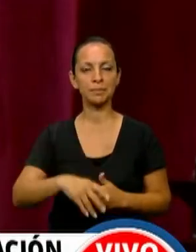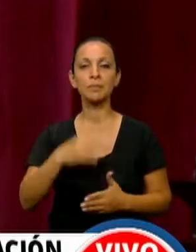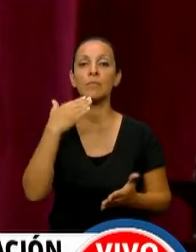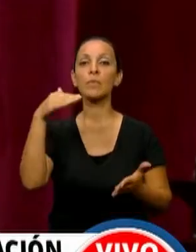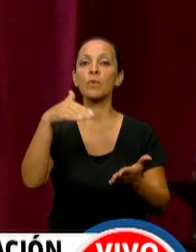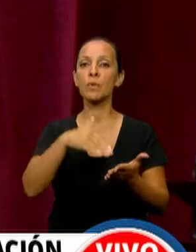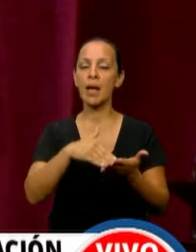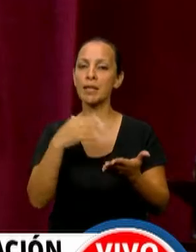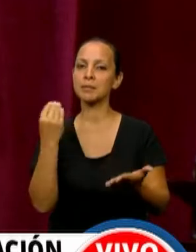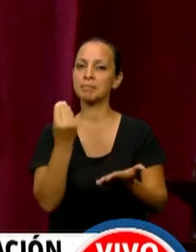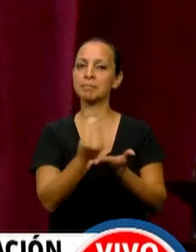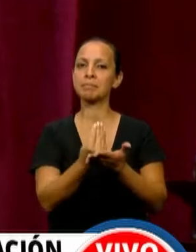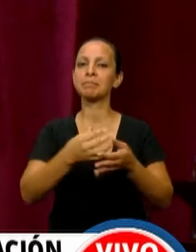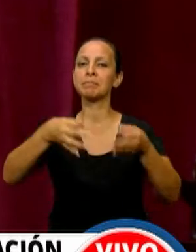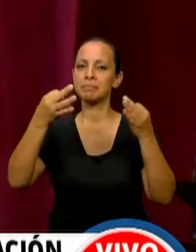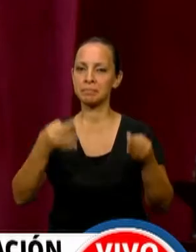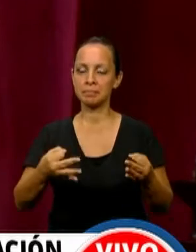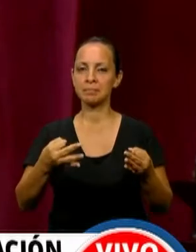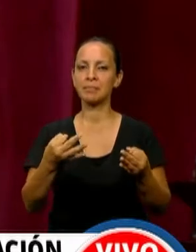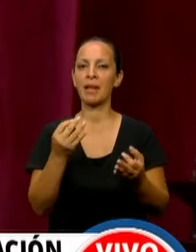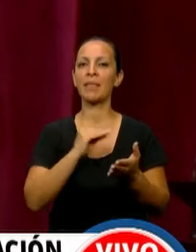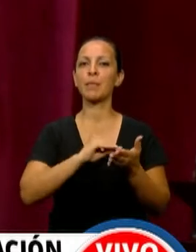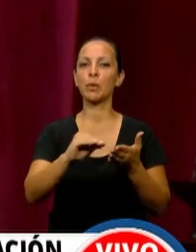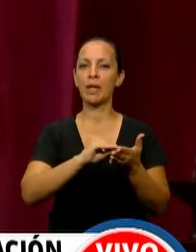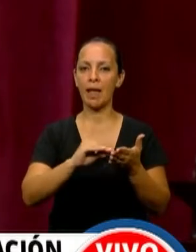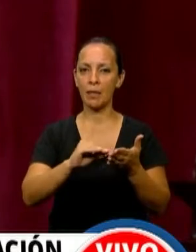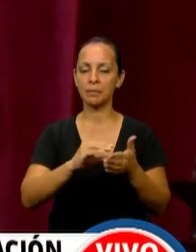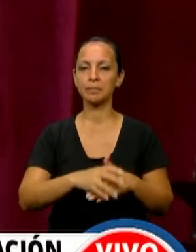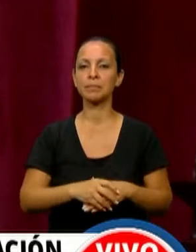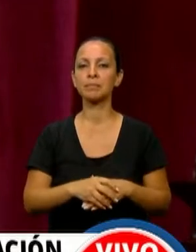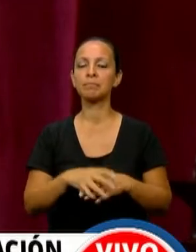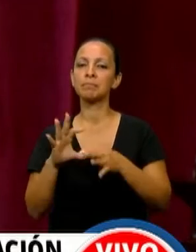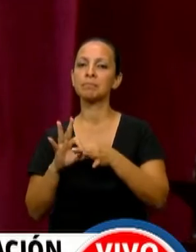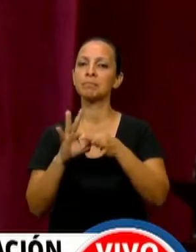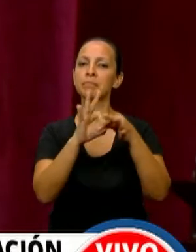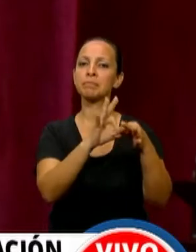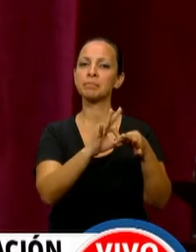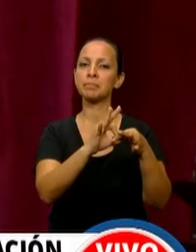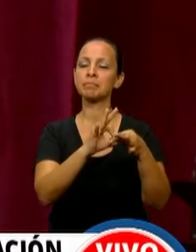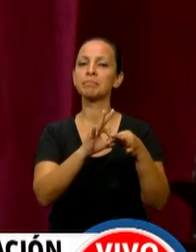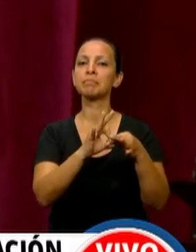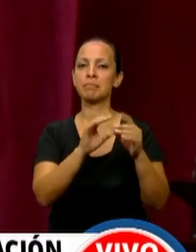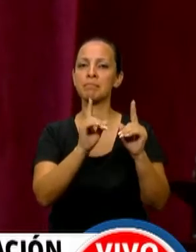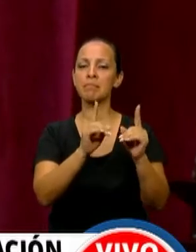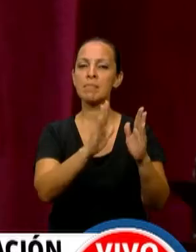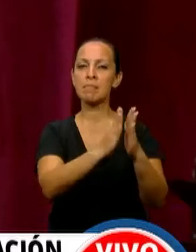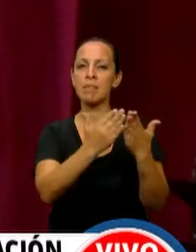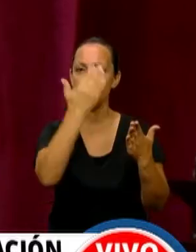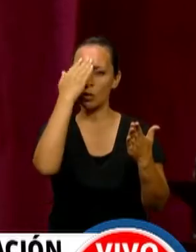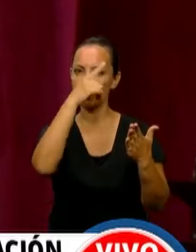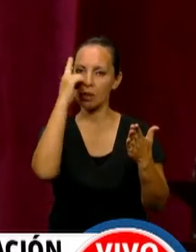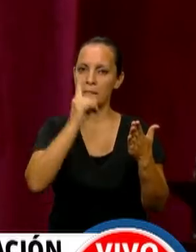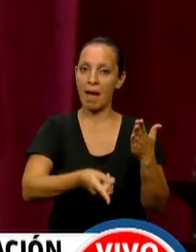juráis desempeñar fielmente el cargo de diputado y obrar en todo de conformidad con lo que prescribe